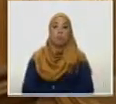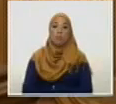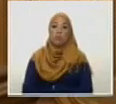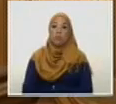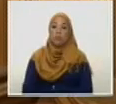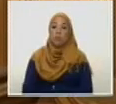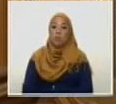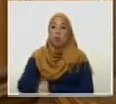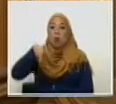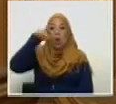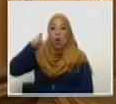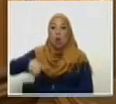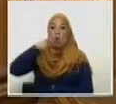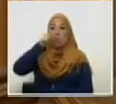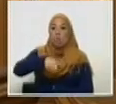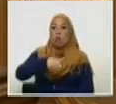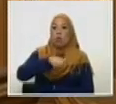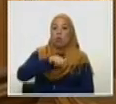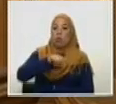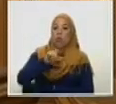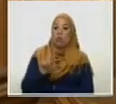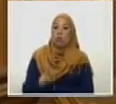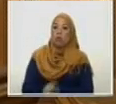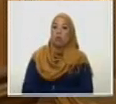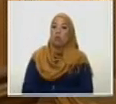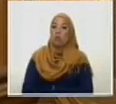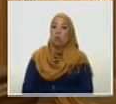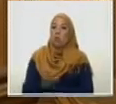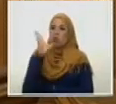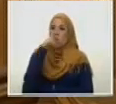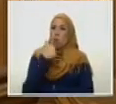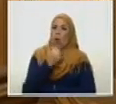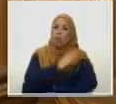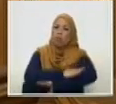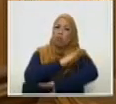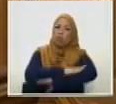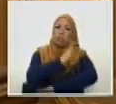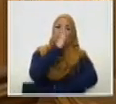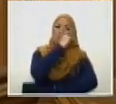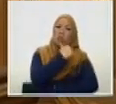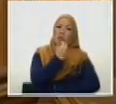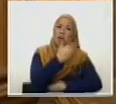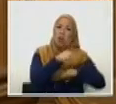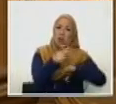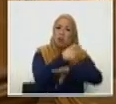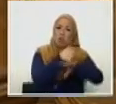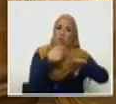Es un pueblo inmoral. Perdón, es un gobierno inmoral.